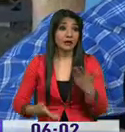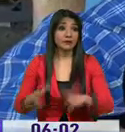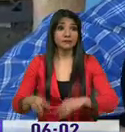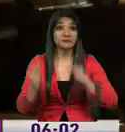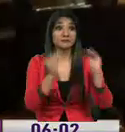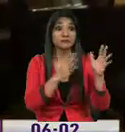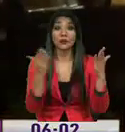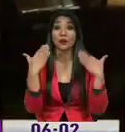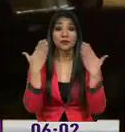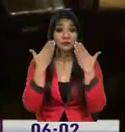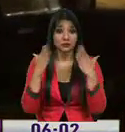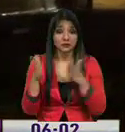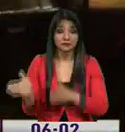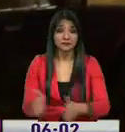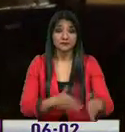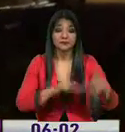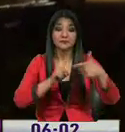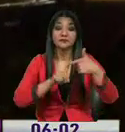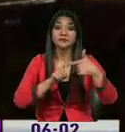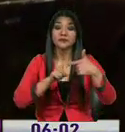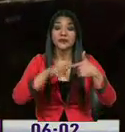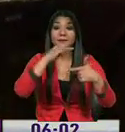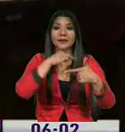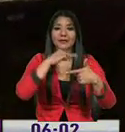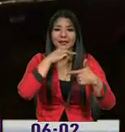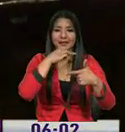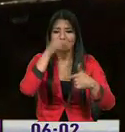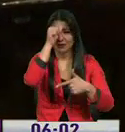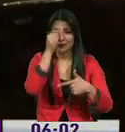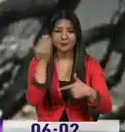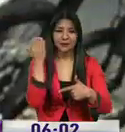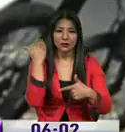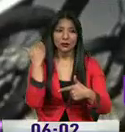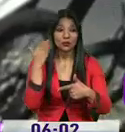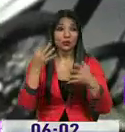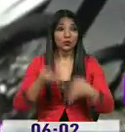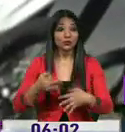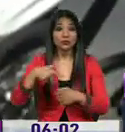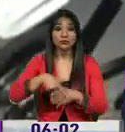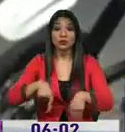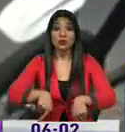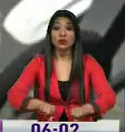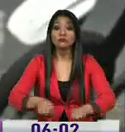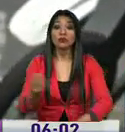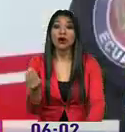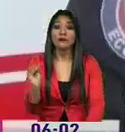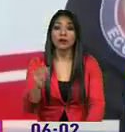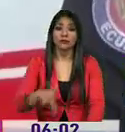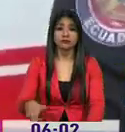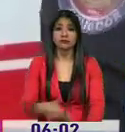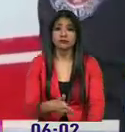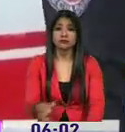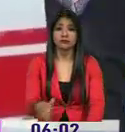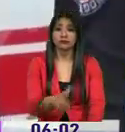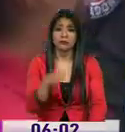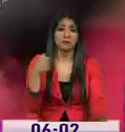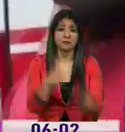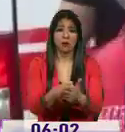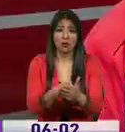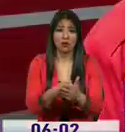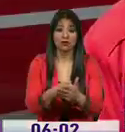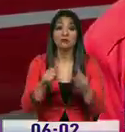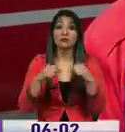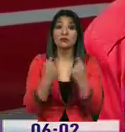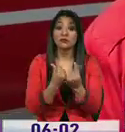a Guayaquil. Mientras en Manta, este domingo, un joven de 22 años de edad murió al accidentarse en la moto que circulaba. Bomberos solo comprobaron su